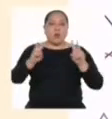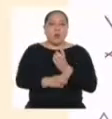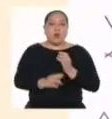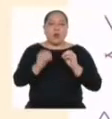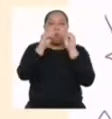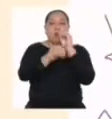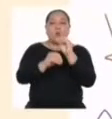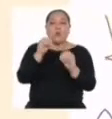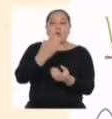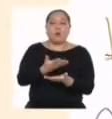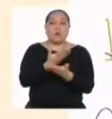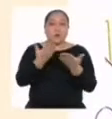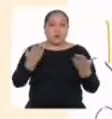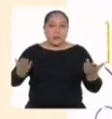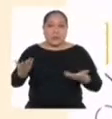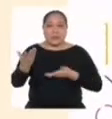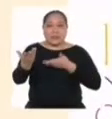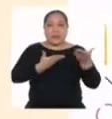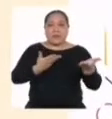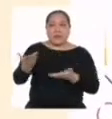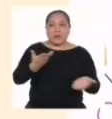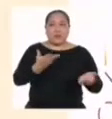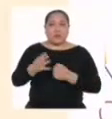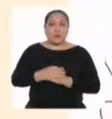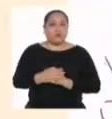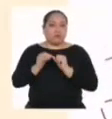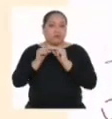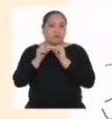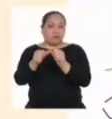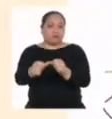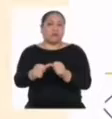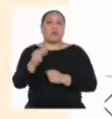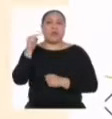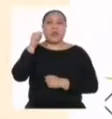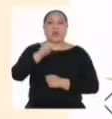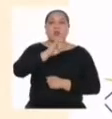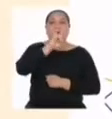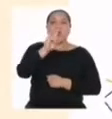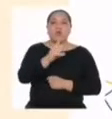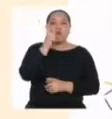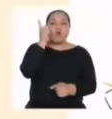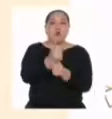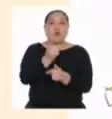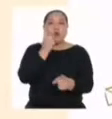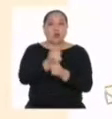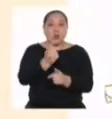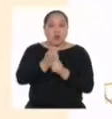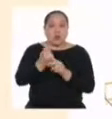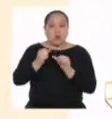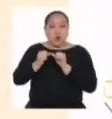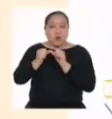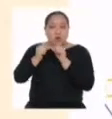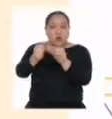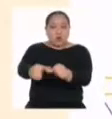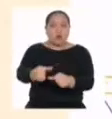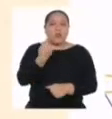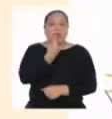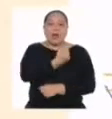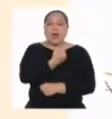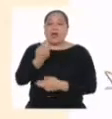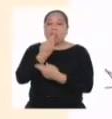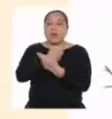y servicios, la sostenibilidad. Esto permite un uso más eficiente y sostenible de los